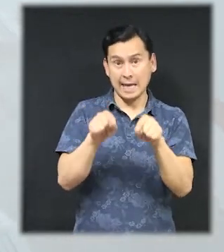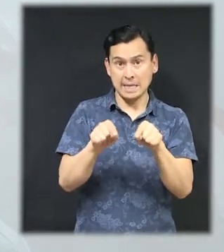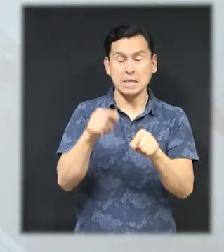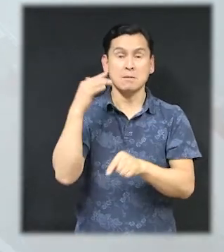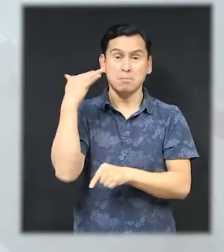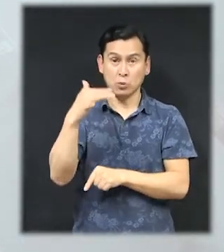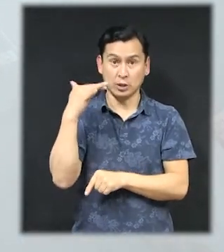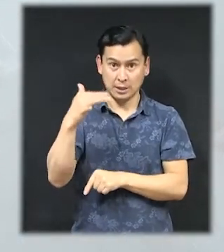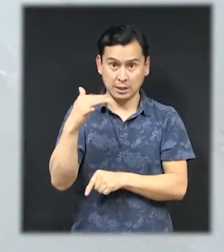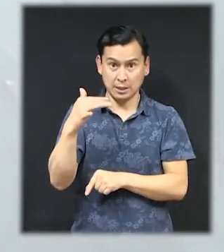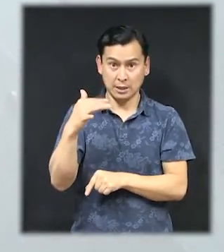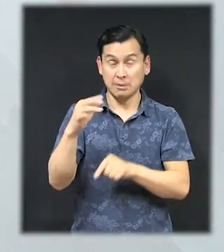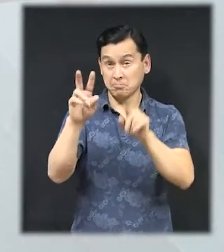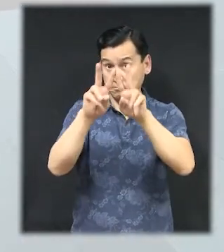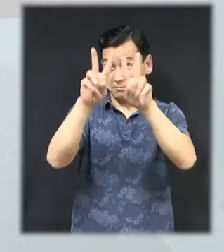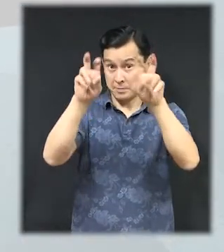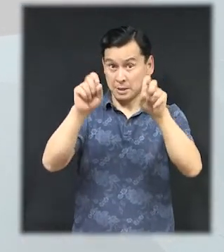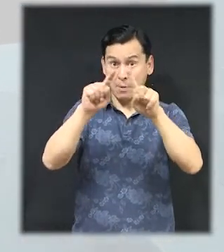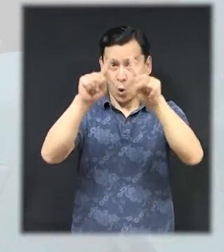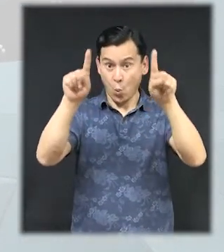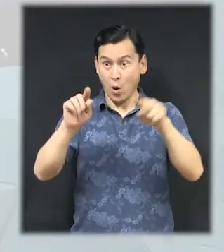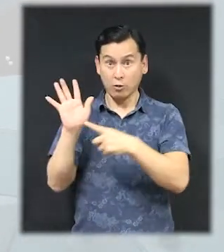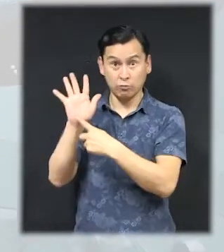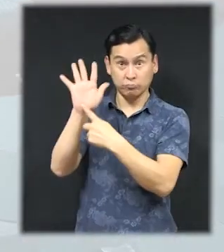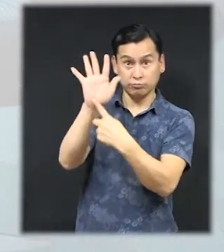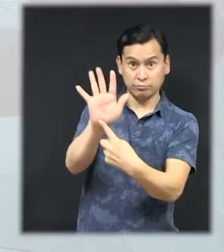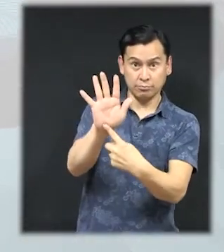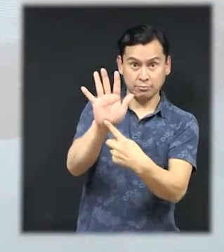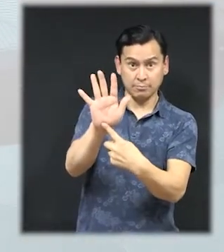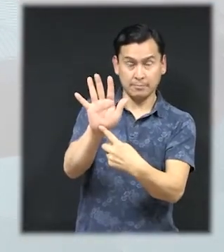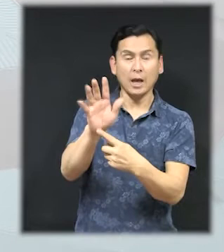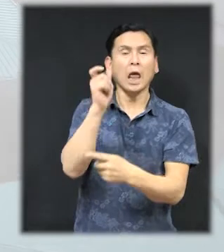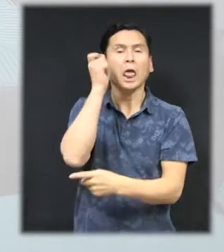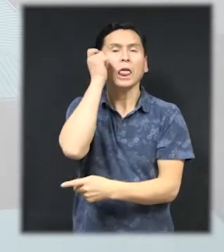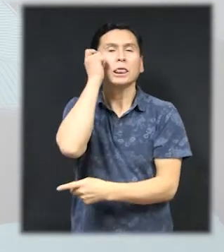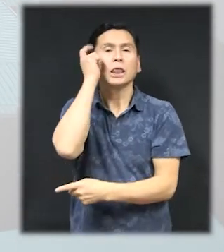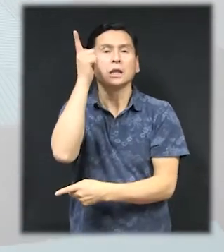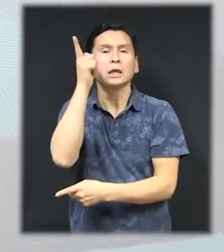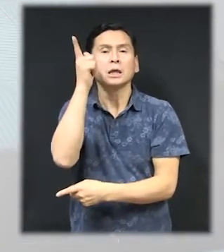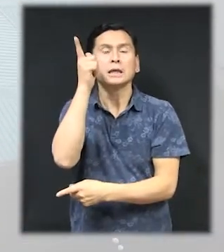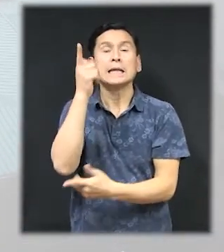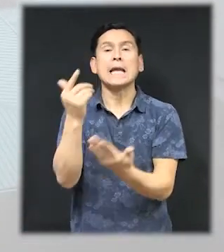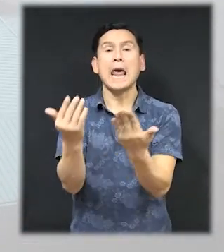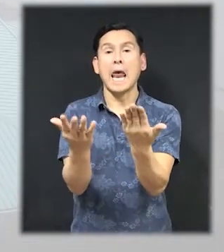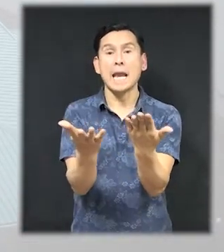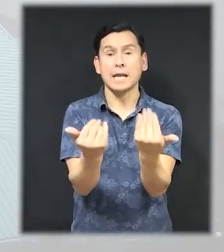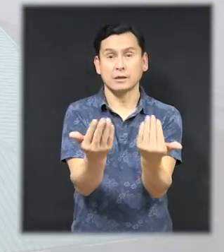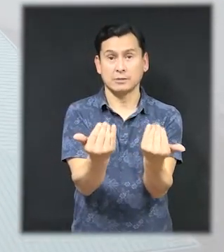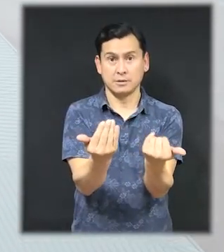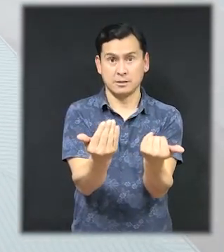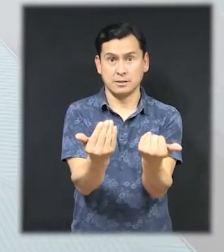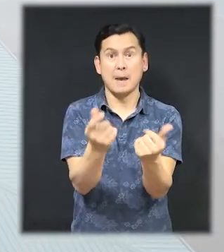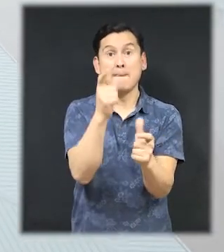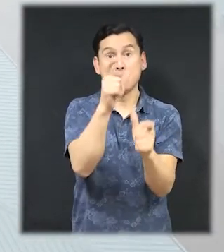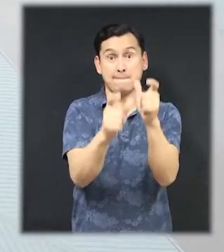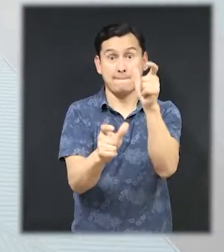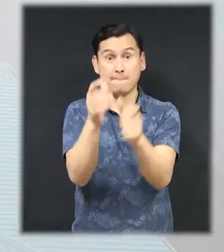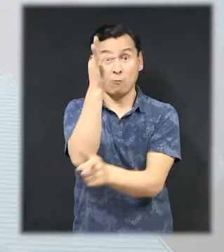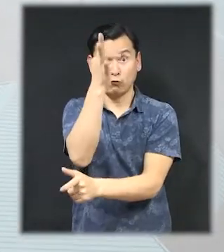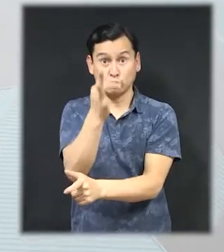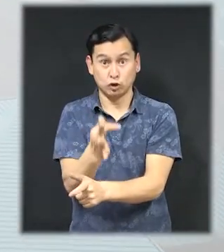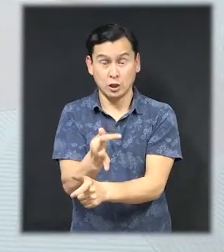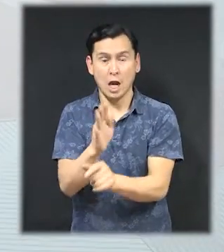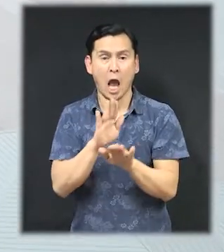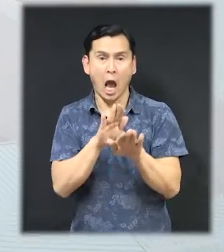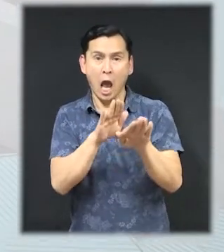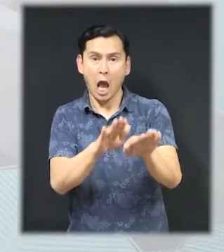mayor cantidad de recursos fueron destinados a auxiliares que nos apoyan en todo el trabajo de preparación de